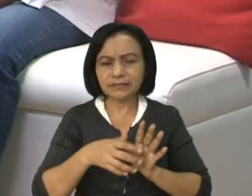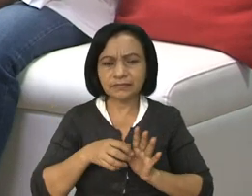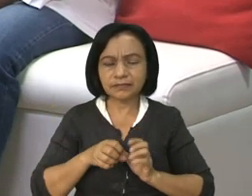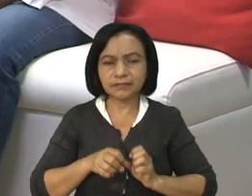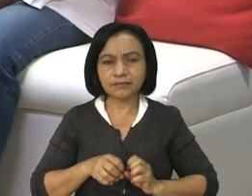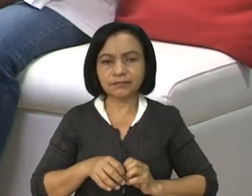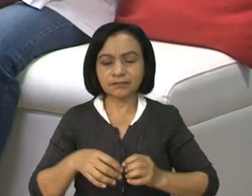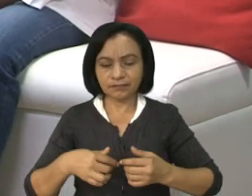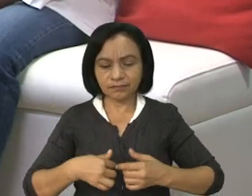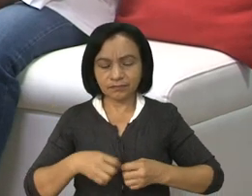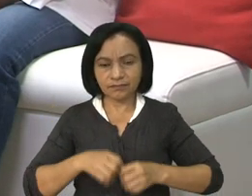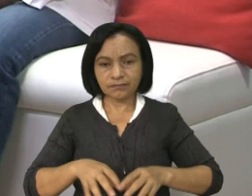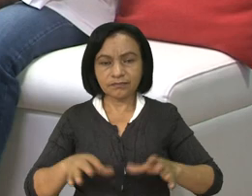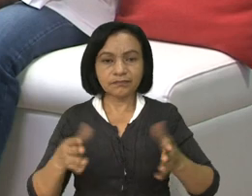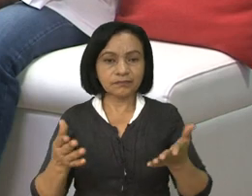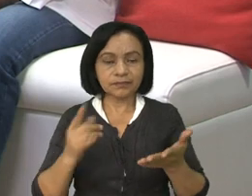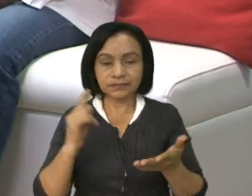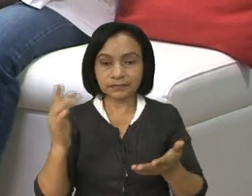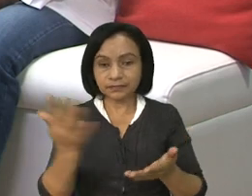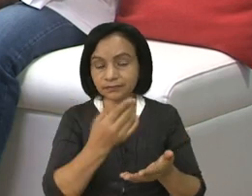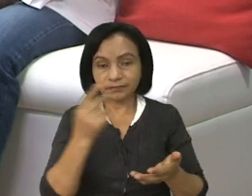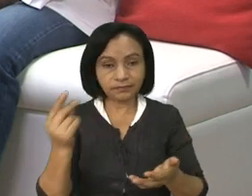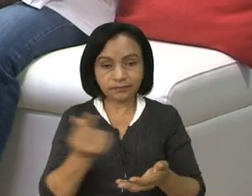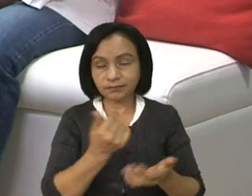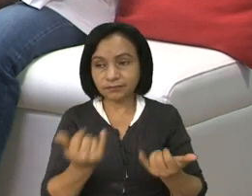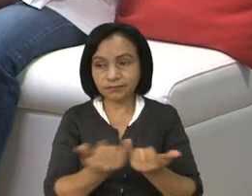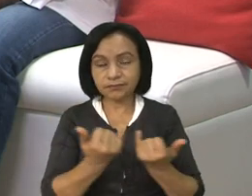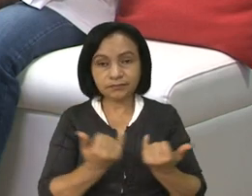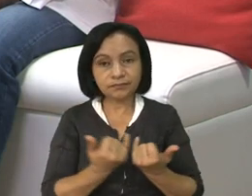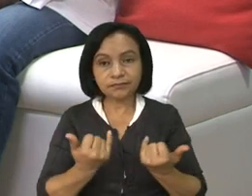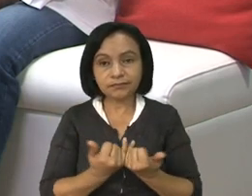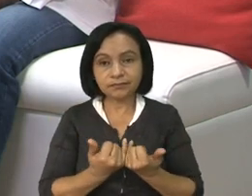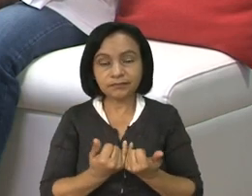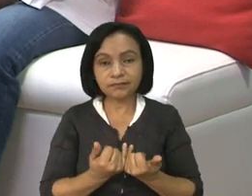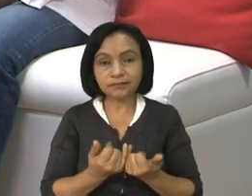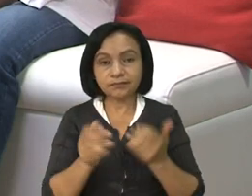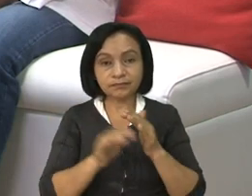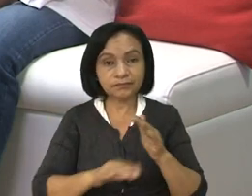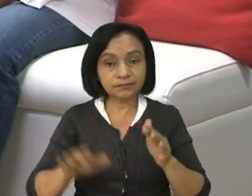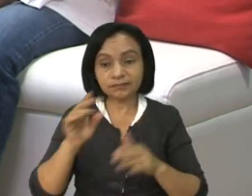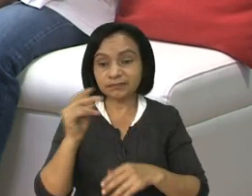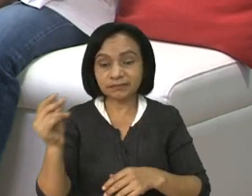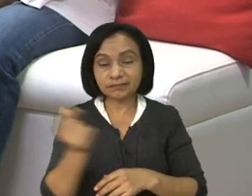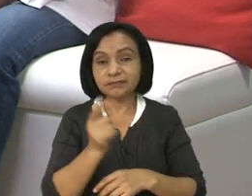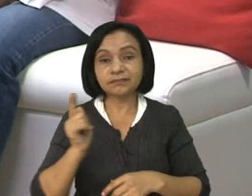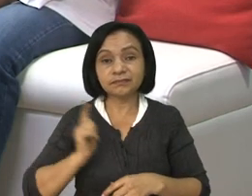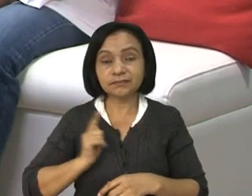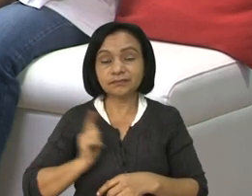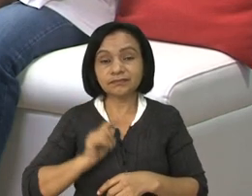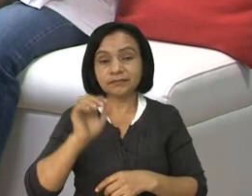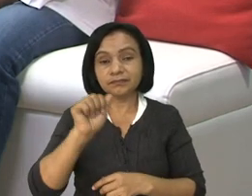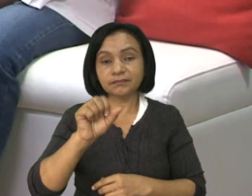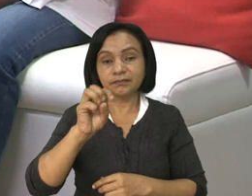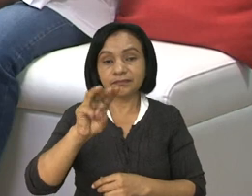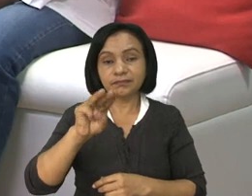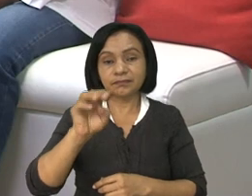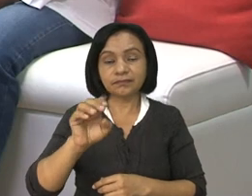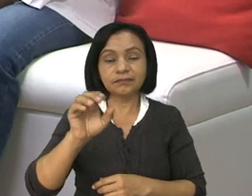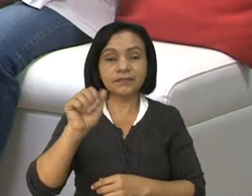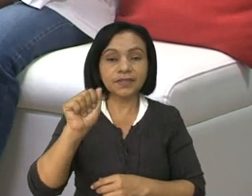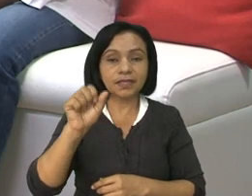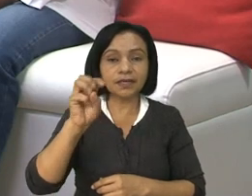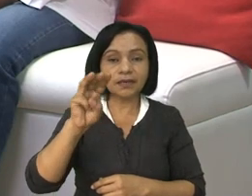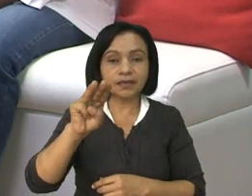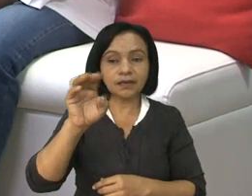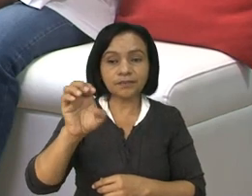doctor? Bueno, todos se reproducen bastante rápido, pero entre los que más frecuentes que hemos tenido son las amebas, las amebiasis